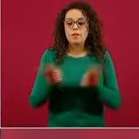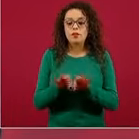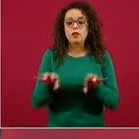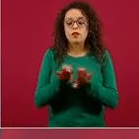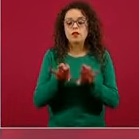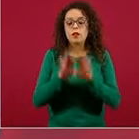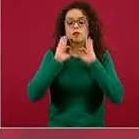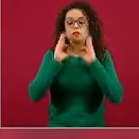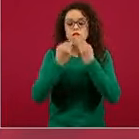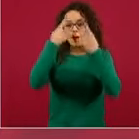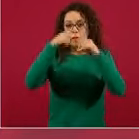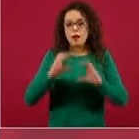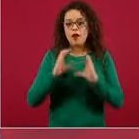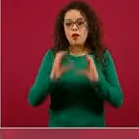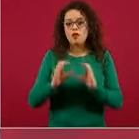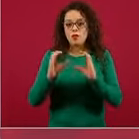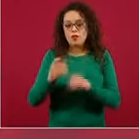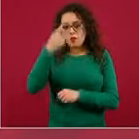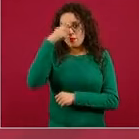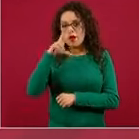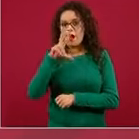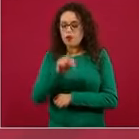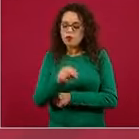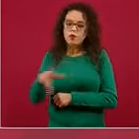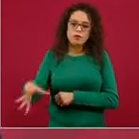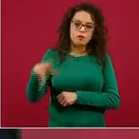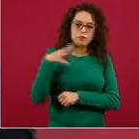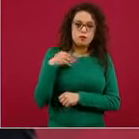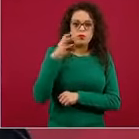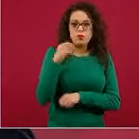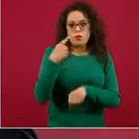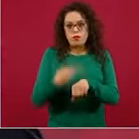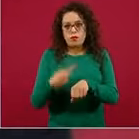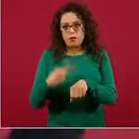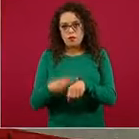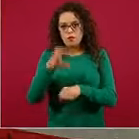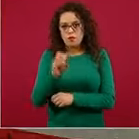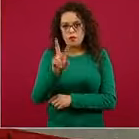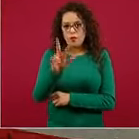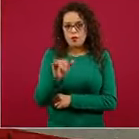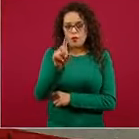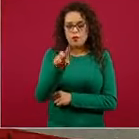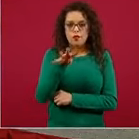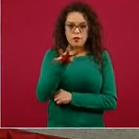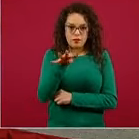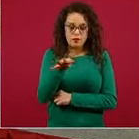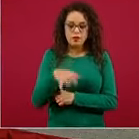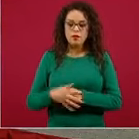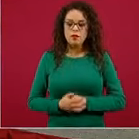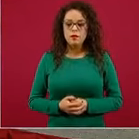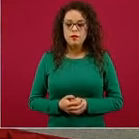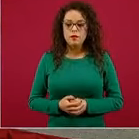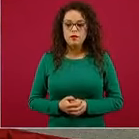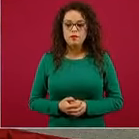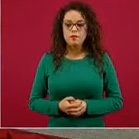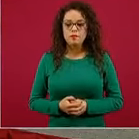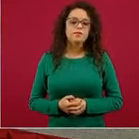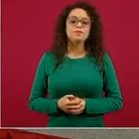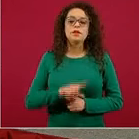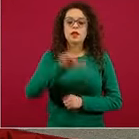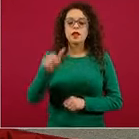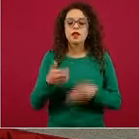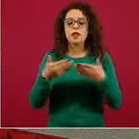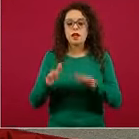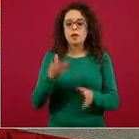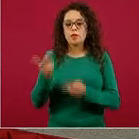de prevención para no contagiarnos y o enfermarnos de COVID-19 y luego tendremos el espacio de